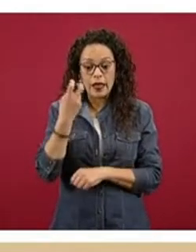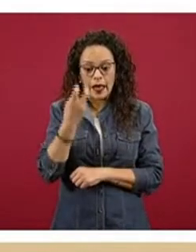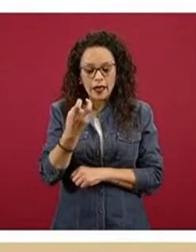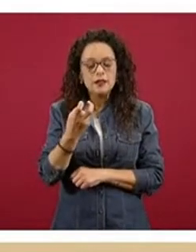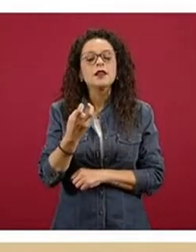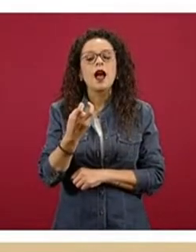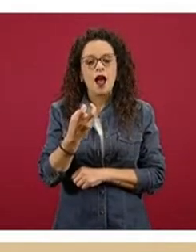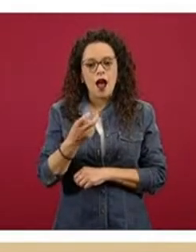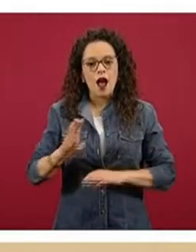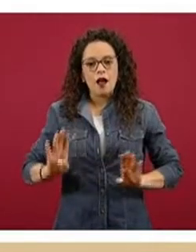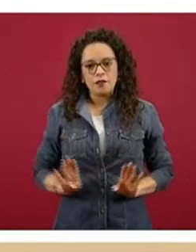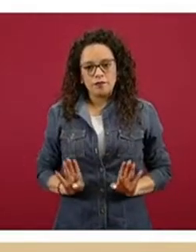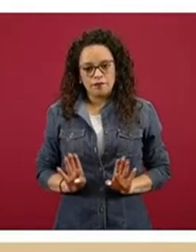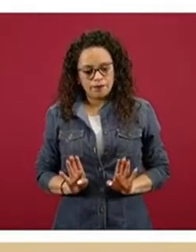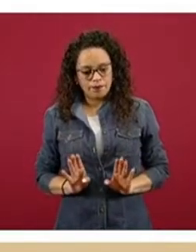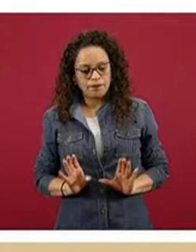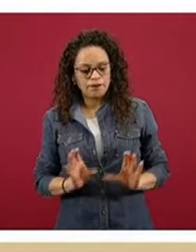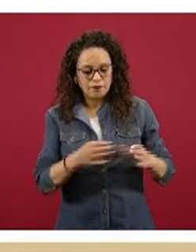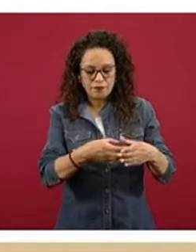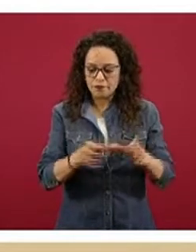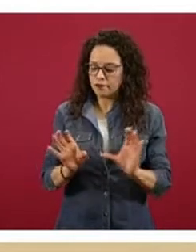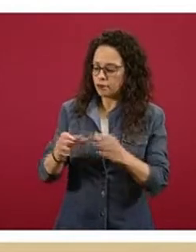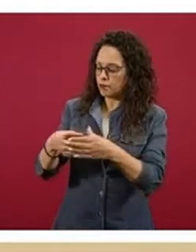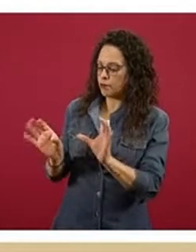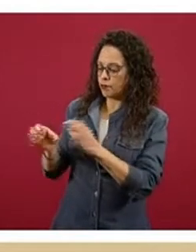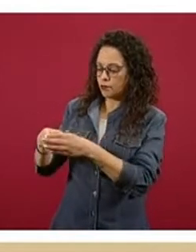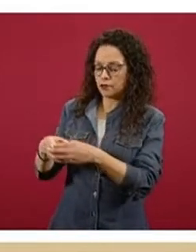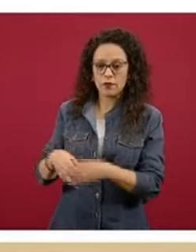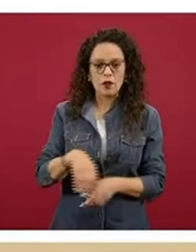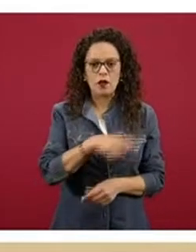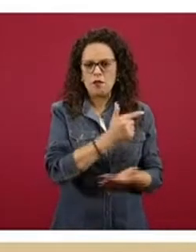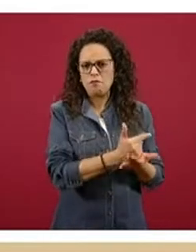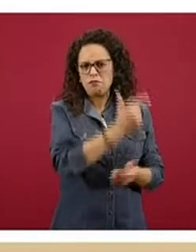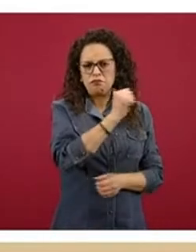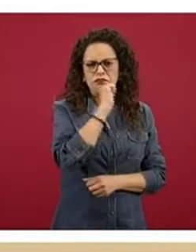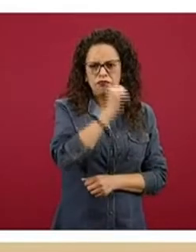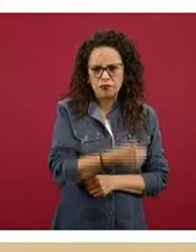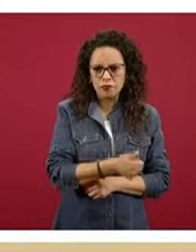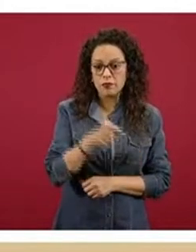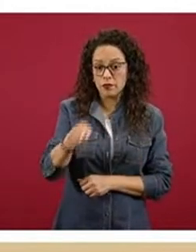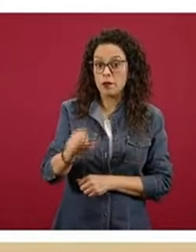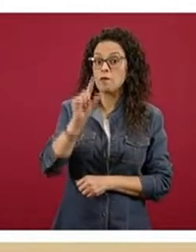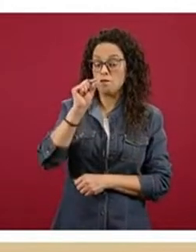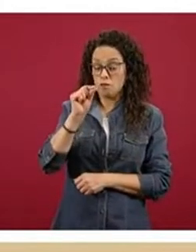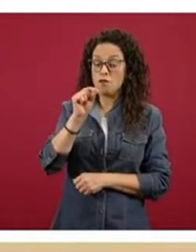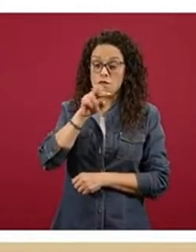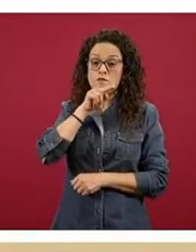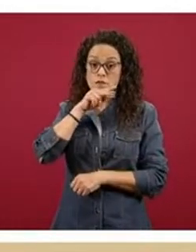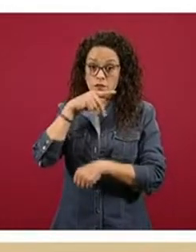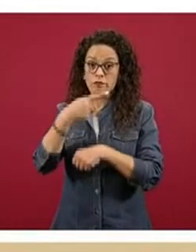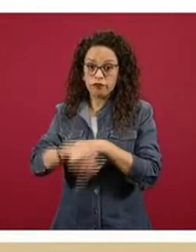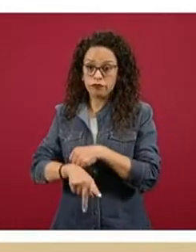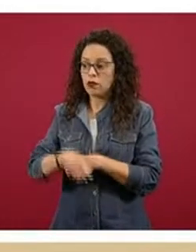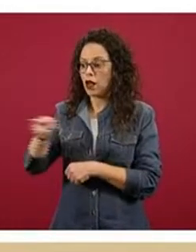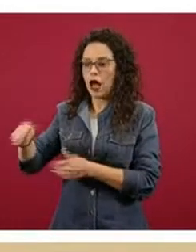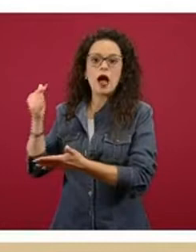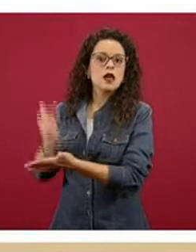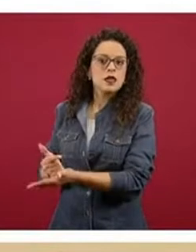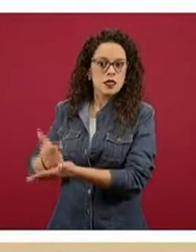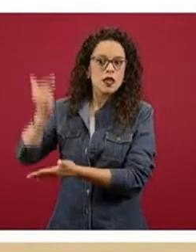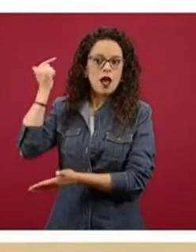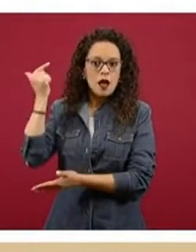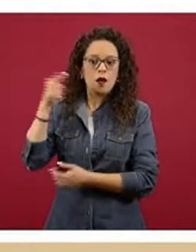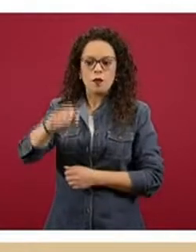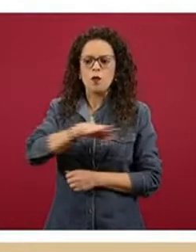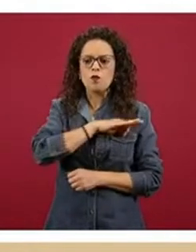el dengue como dengue no grave, dengue con signos de alarma y dengue grave. Ustedes pueden ver que la mayor cantidad